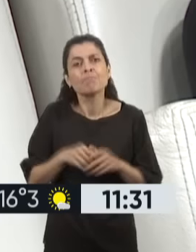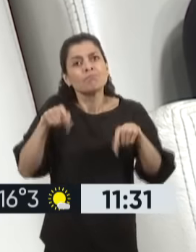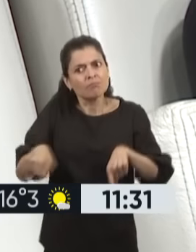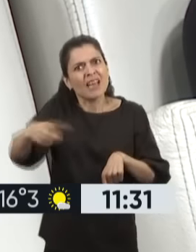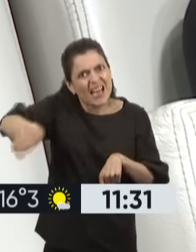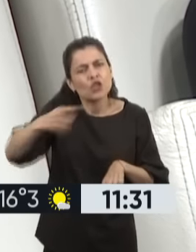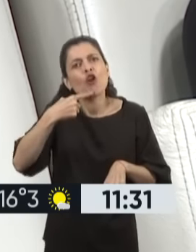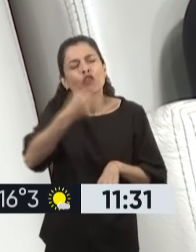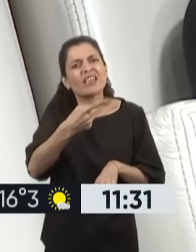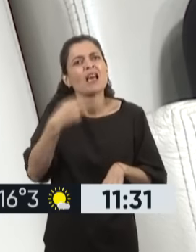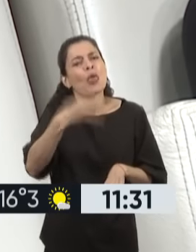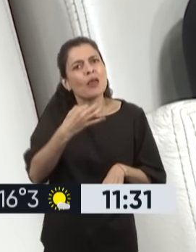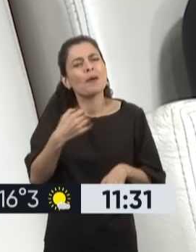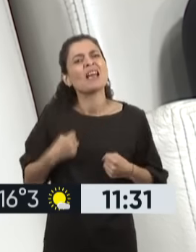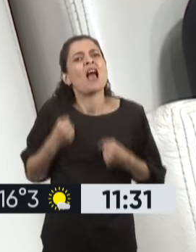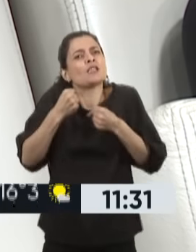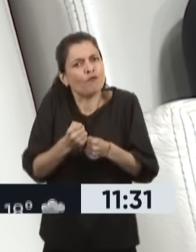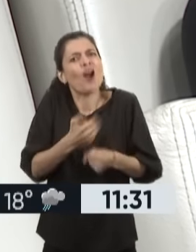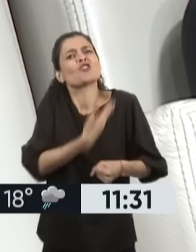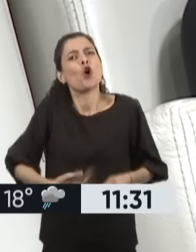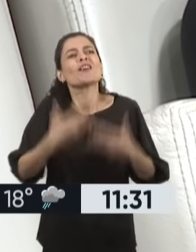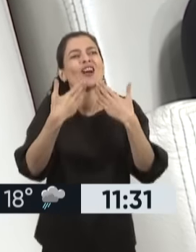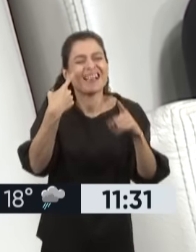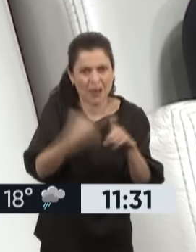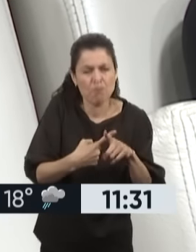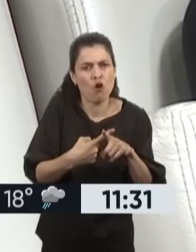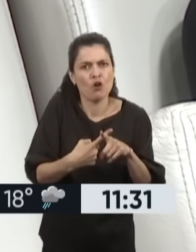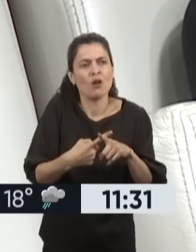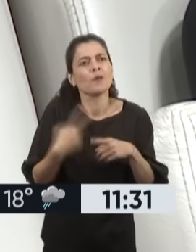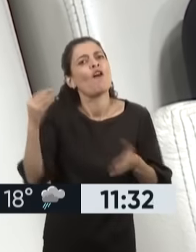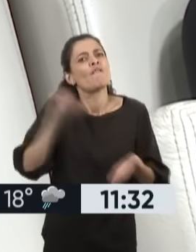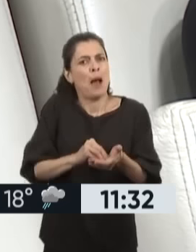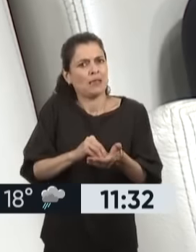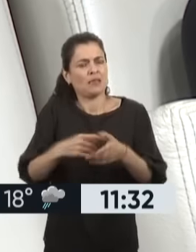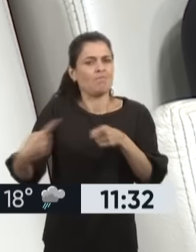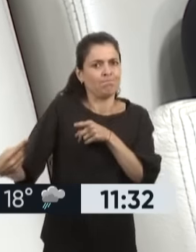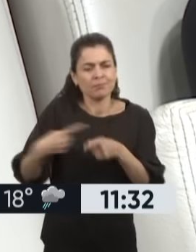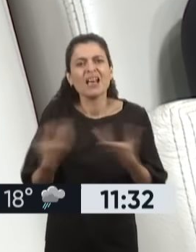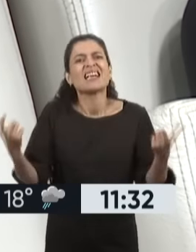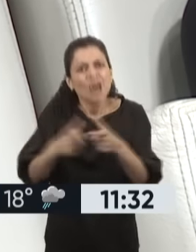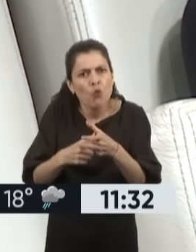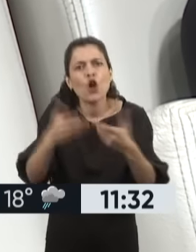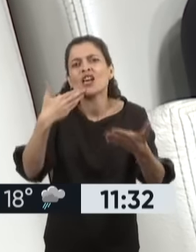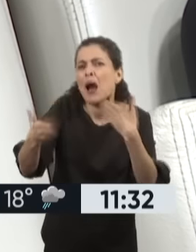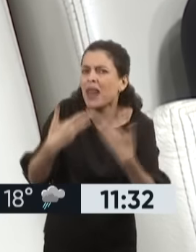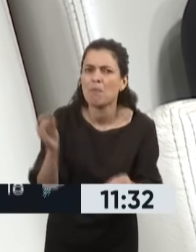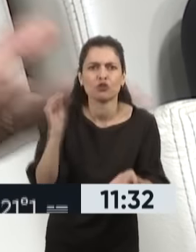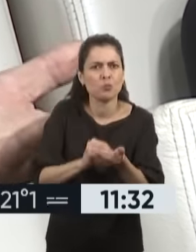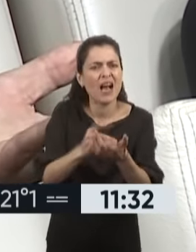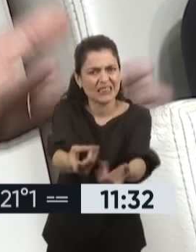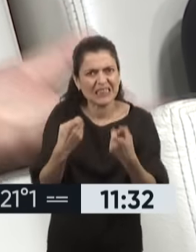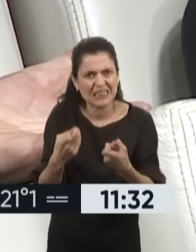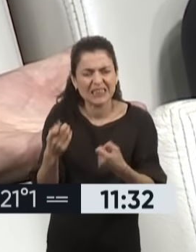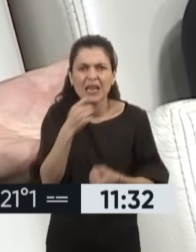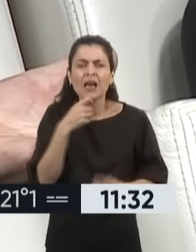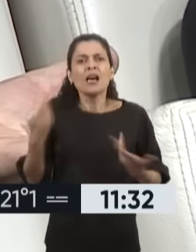necesidad de por supuesto valorar el esfuerzo del gobierno pero llamaron a un diálogo En ese sentido quería repreguntar Entonces por qué tomando